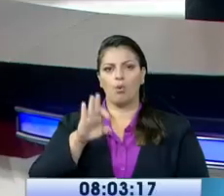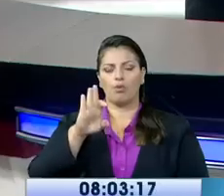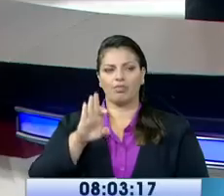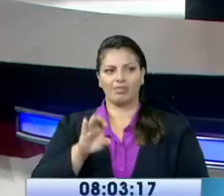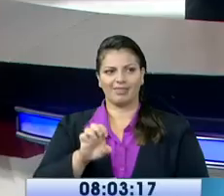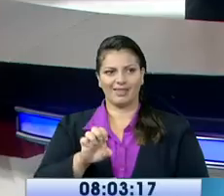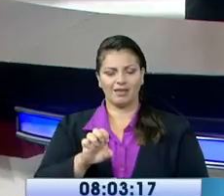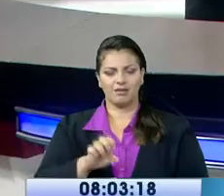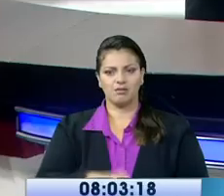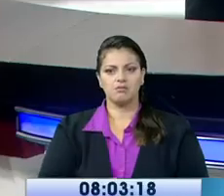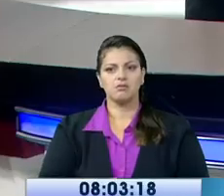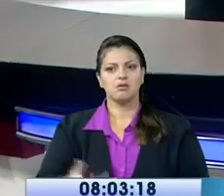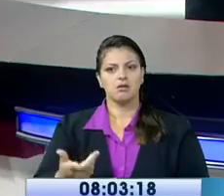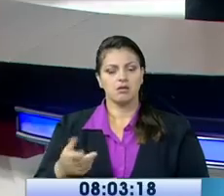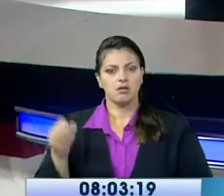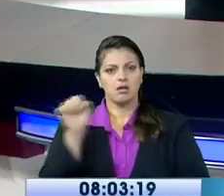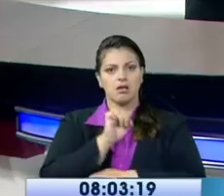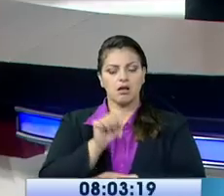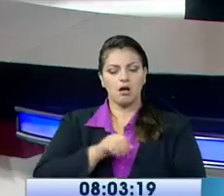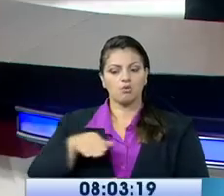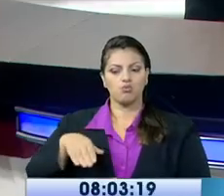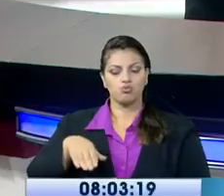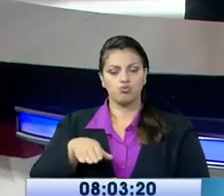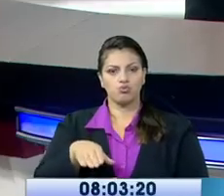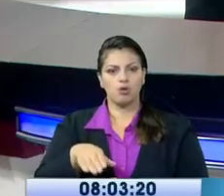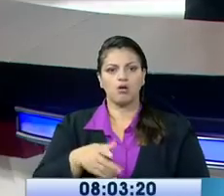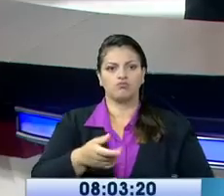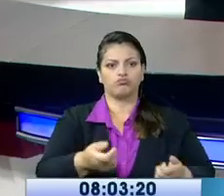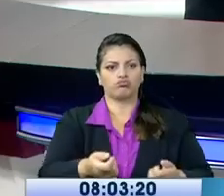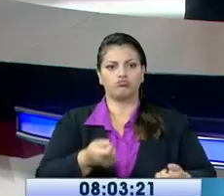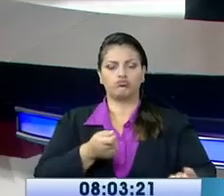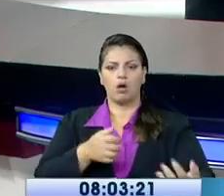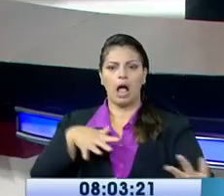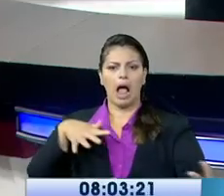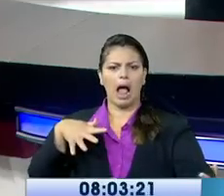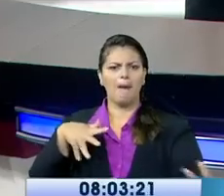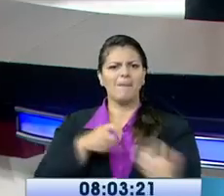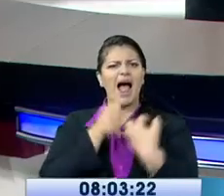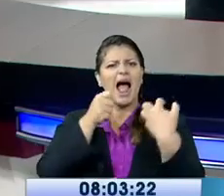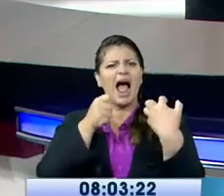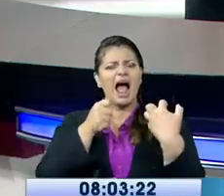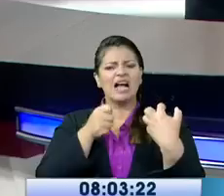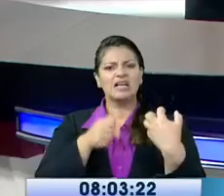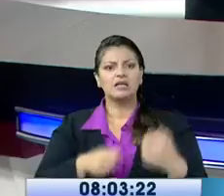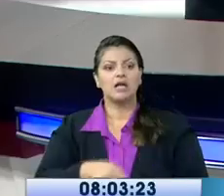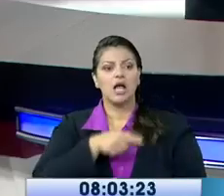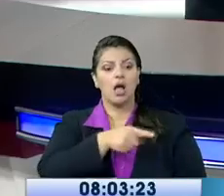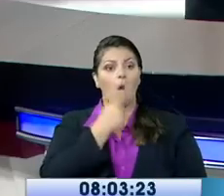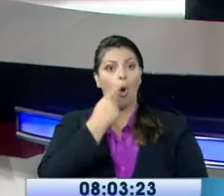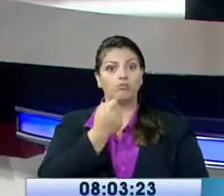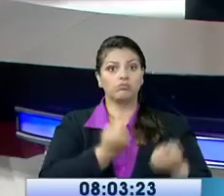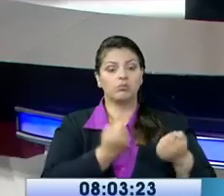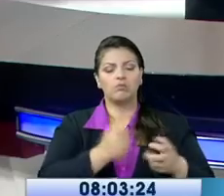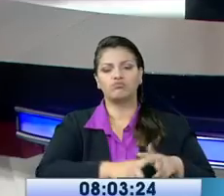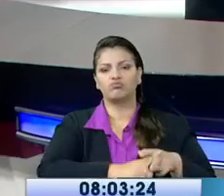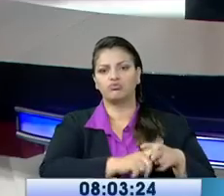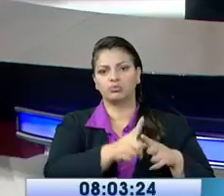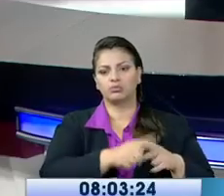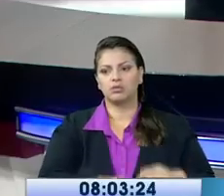impactado contra un camión cuyo conductor habría huido del lugar. Mientras, los 6 ocupantes del